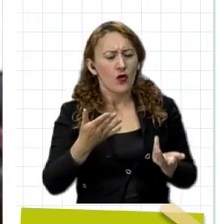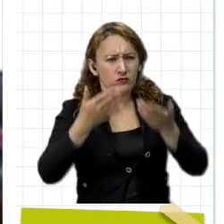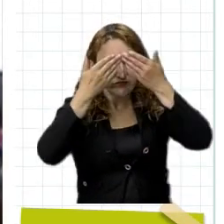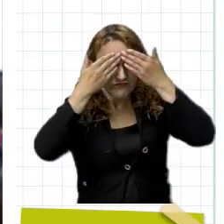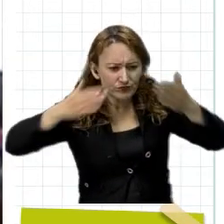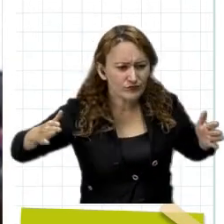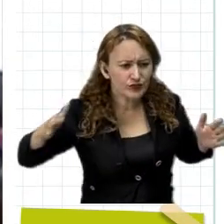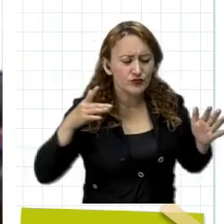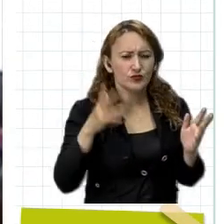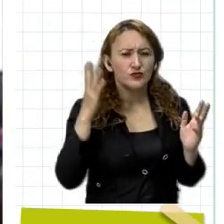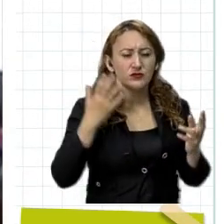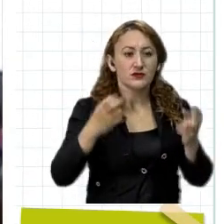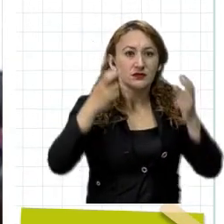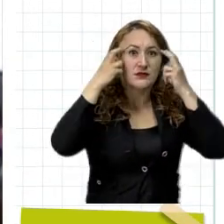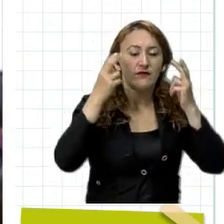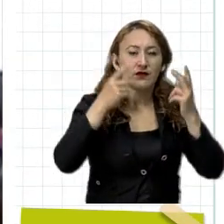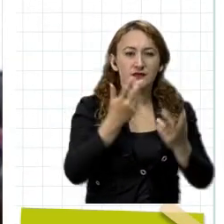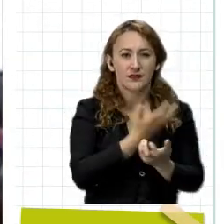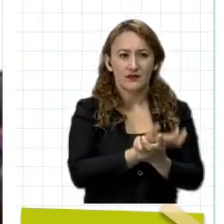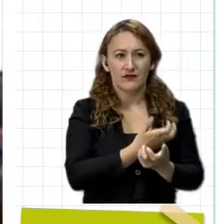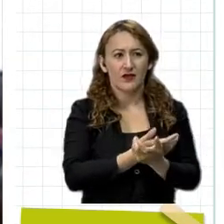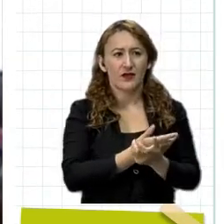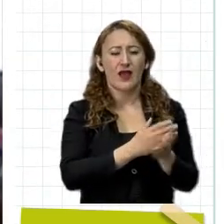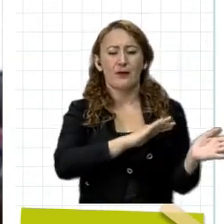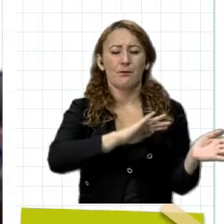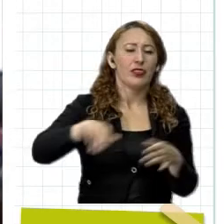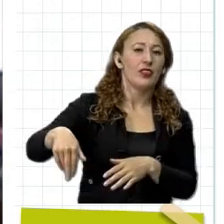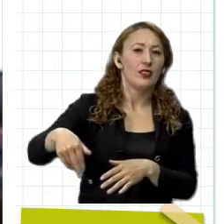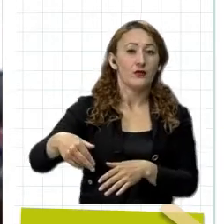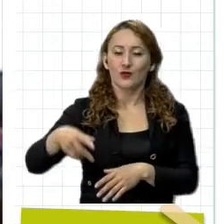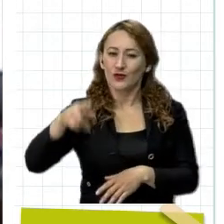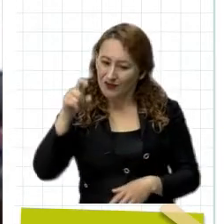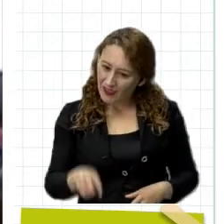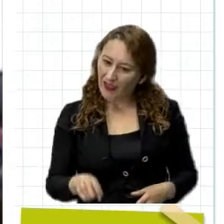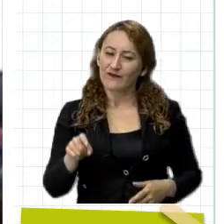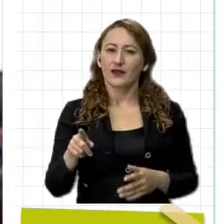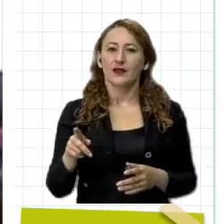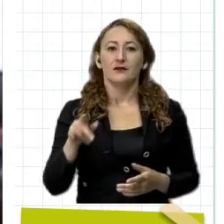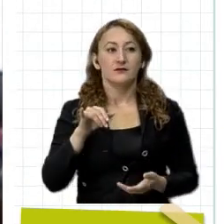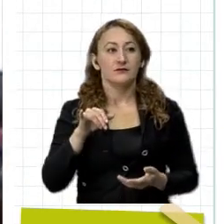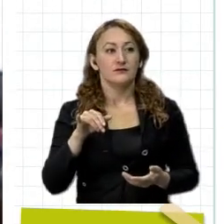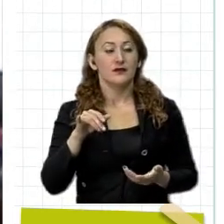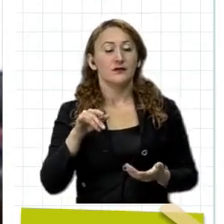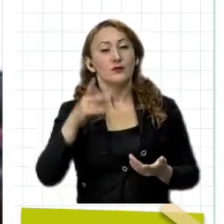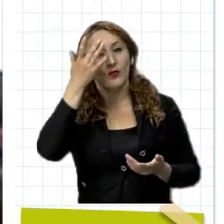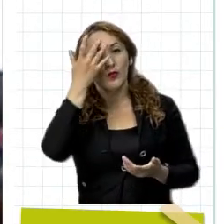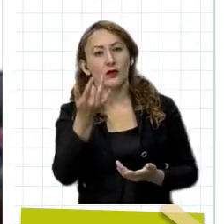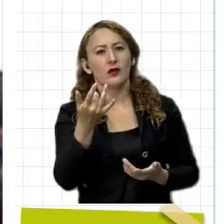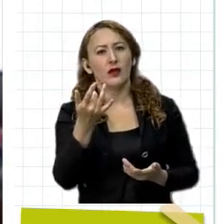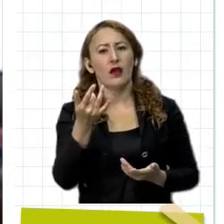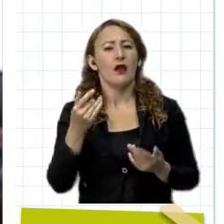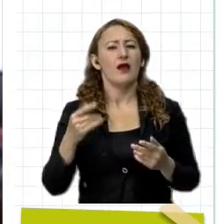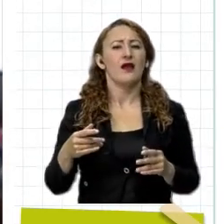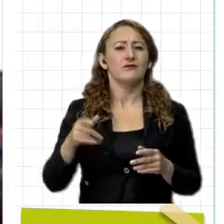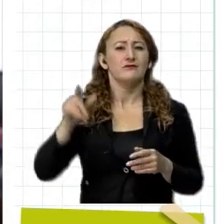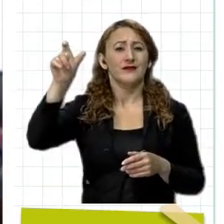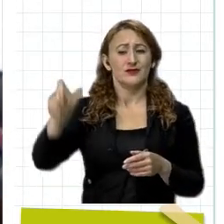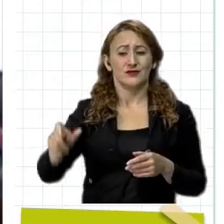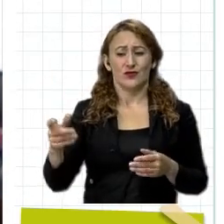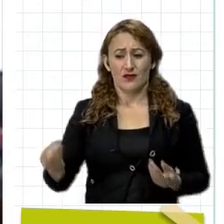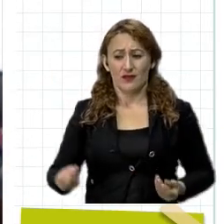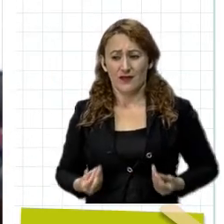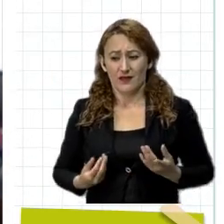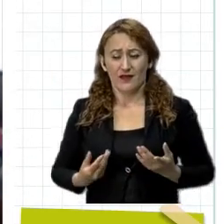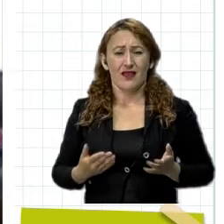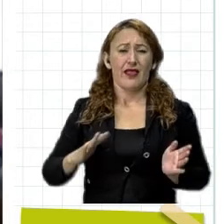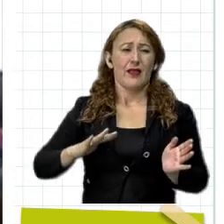que el saber científico ha ignorado, negando al mismo tiempo la existencia misma de los sujetos que los han